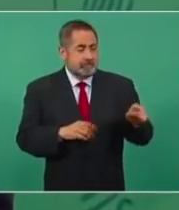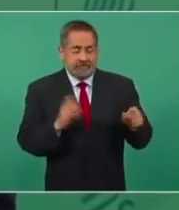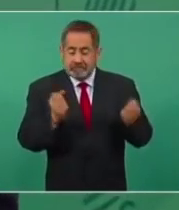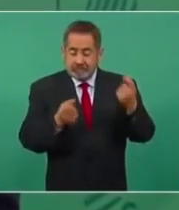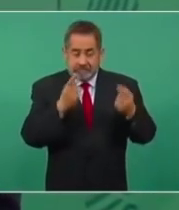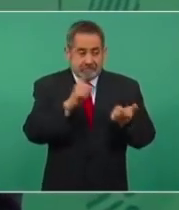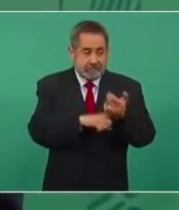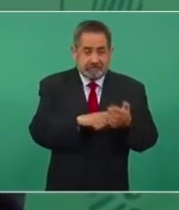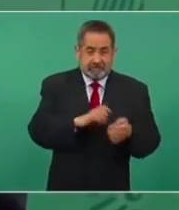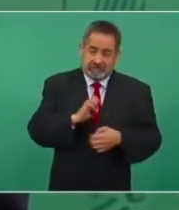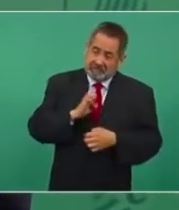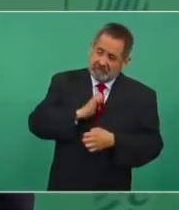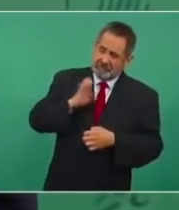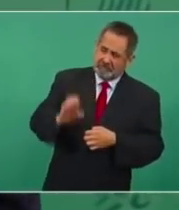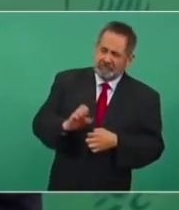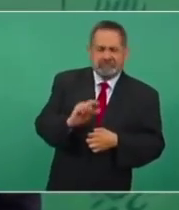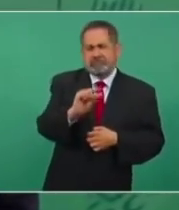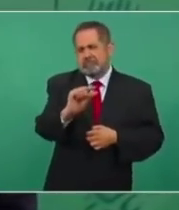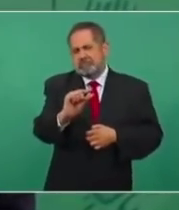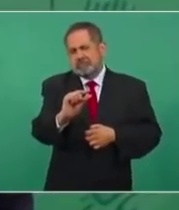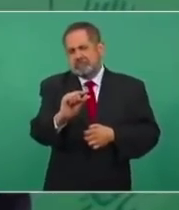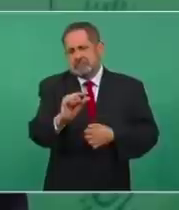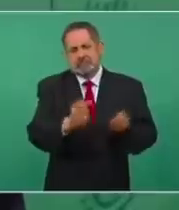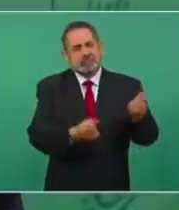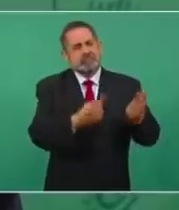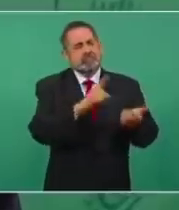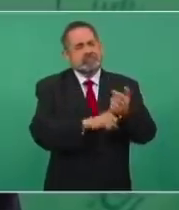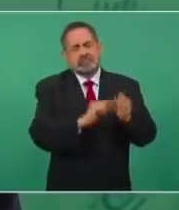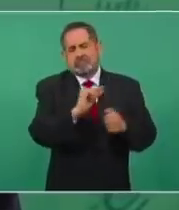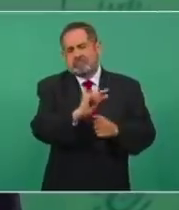mínimo, en muy pocas personas.